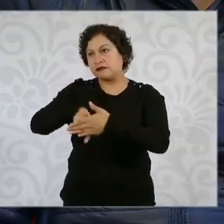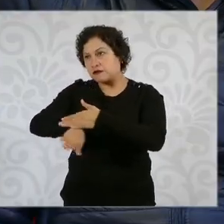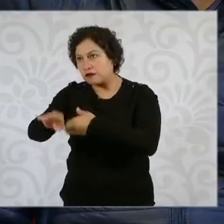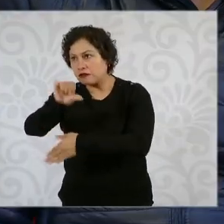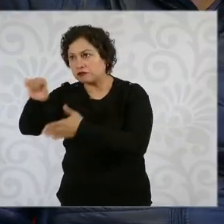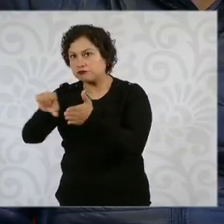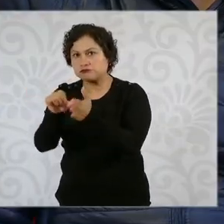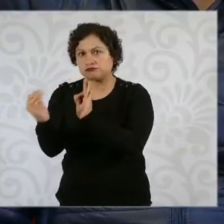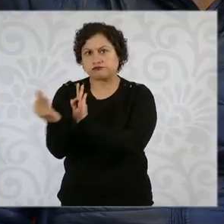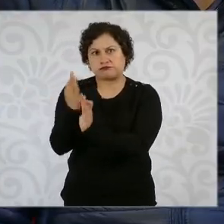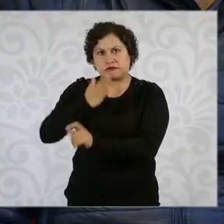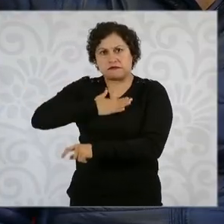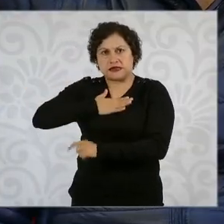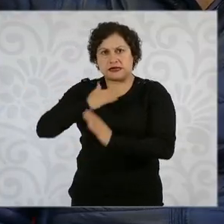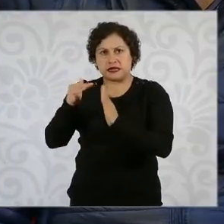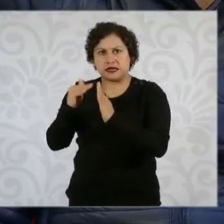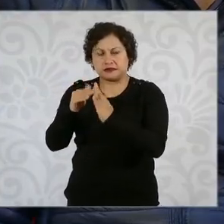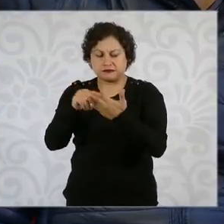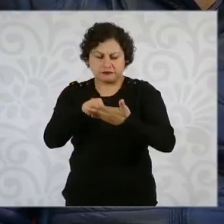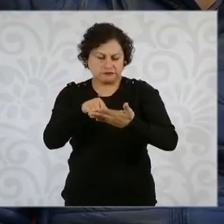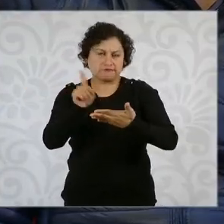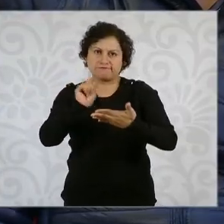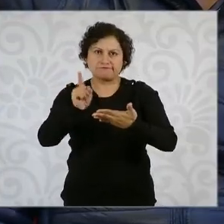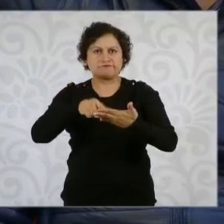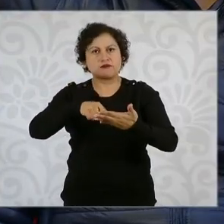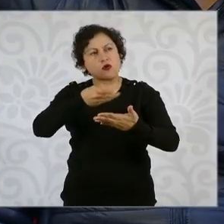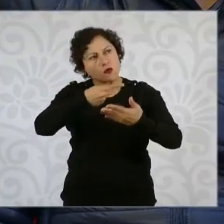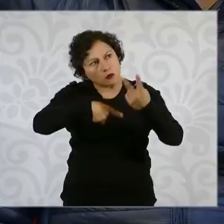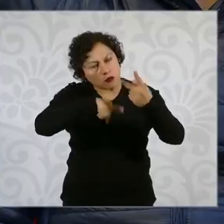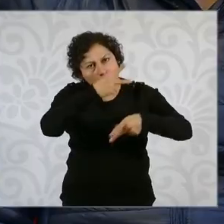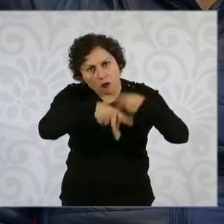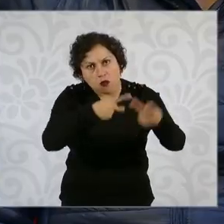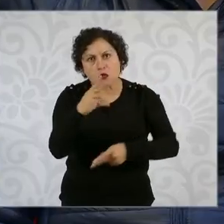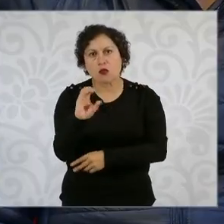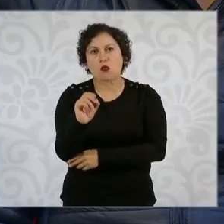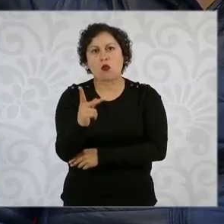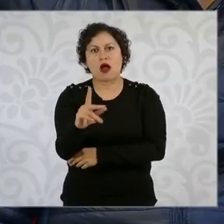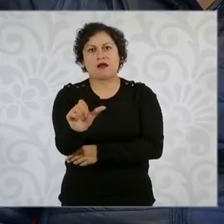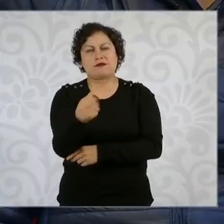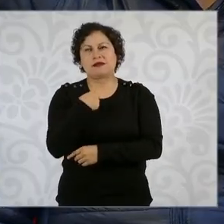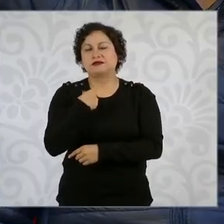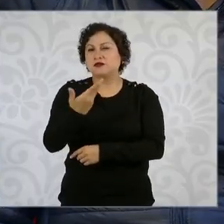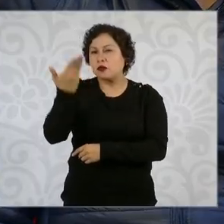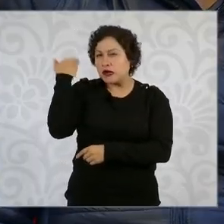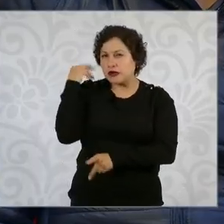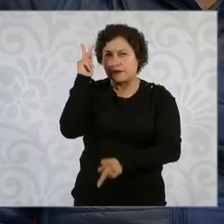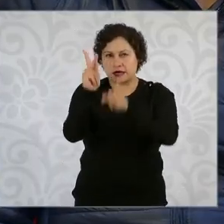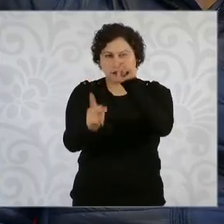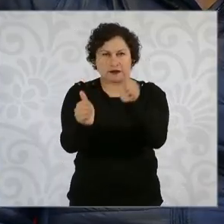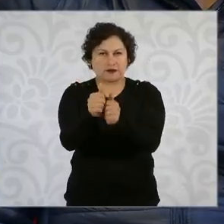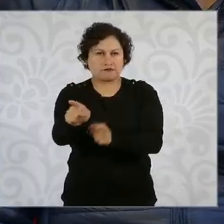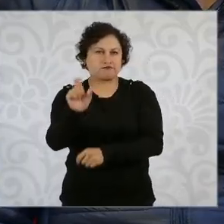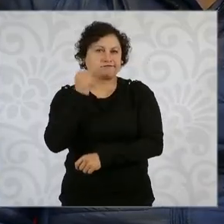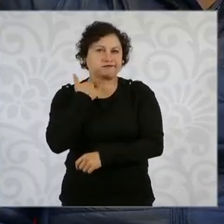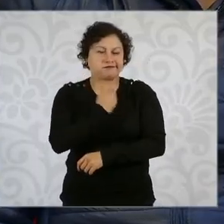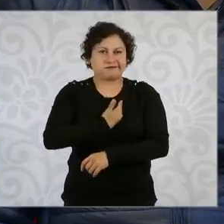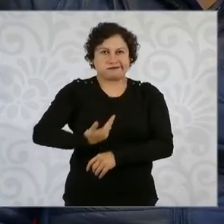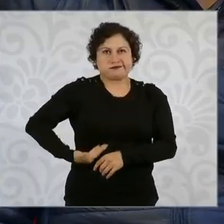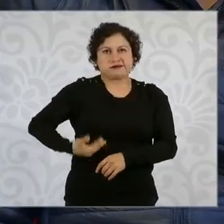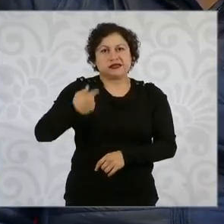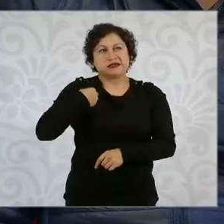la clínica que está en Cuapa, pero le preguntaba al presidente López Obrador, yo ya no me puedo atender en el centro de salud porque no hay